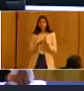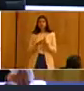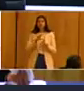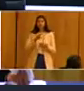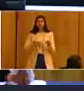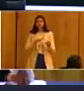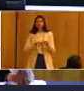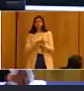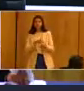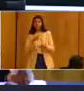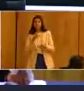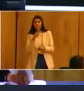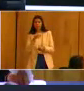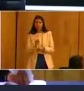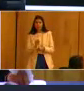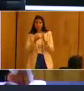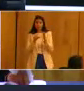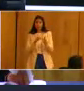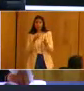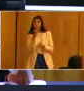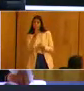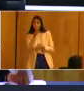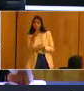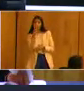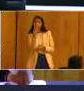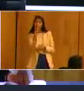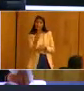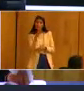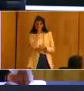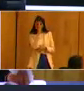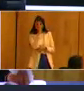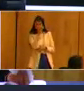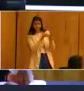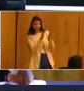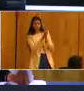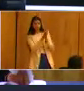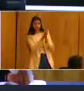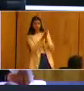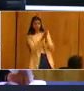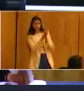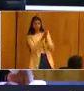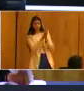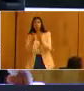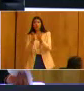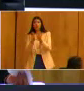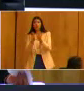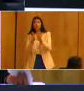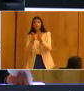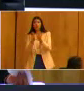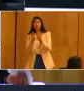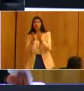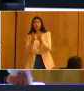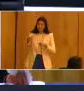de Procedimientos Penales en el artículo 373 establece la prohibición de, en un interrogatorio